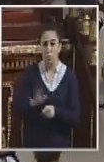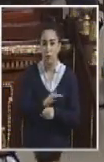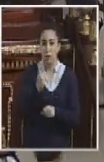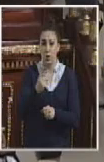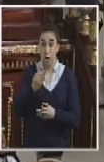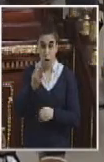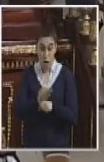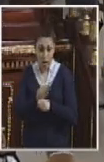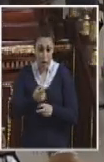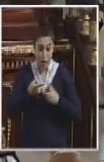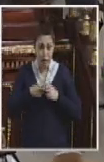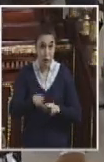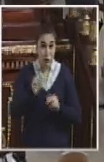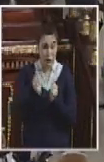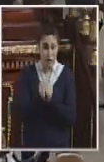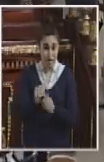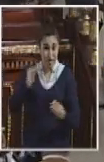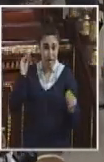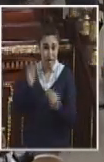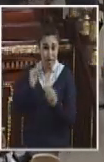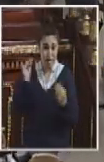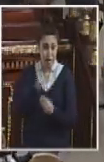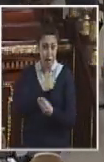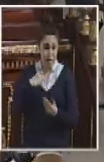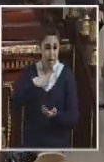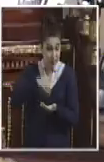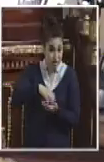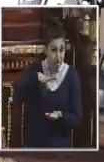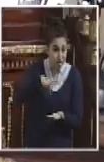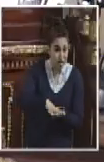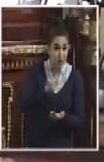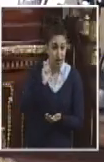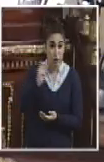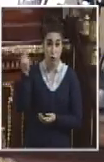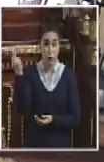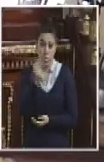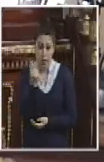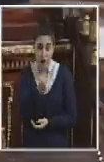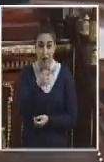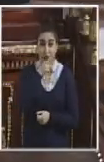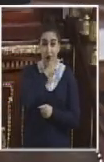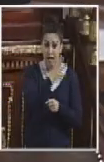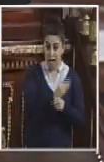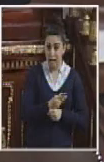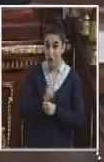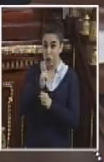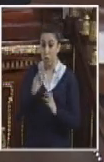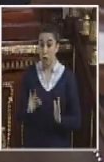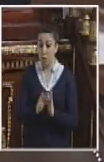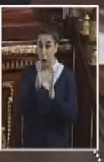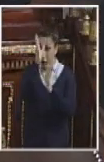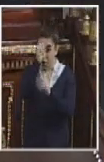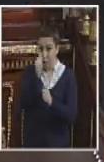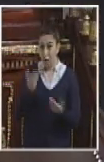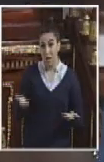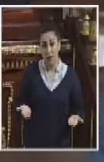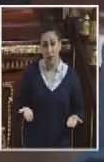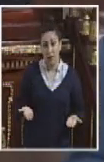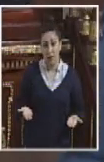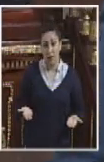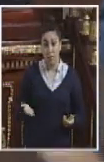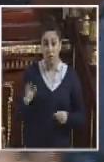Esta discusión debería anotarse como de urgente y obvia resolución, porque es